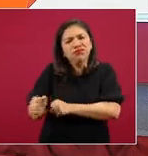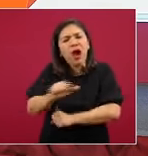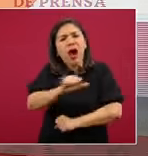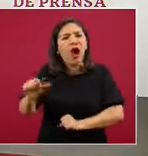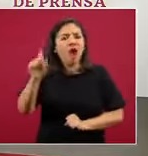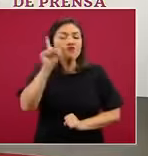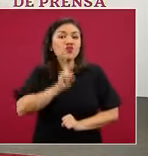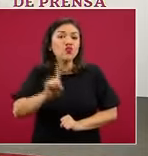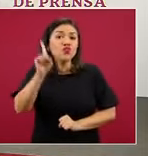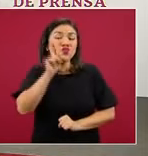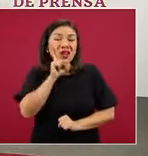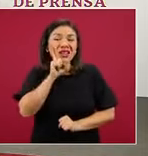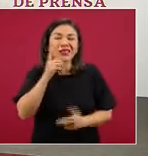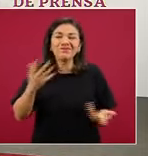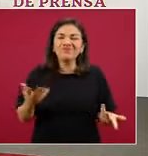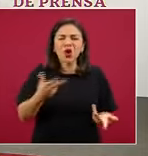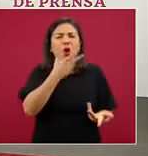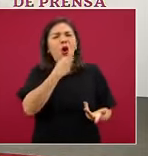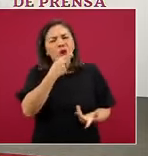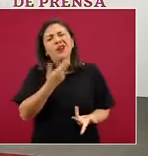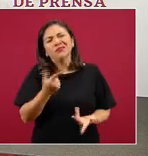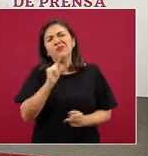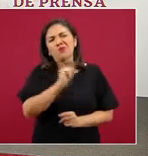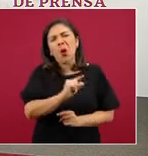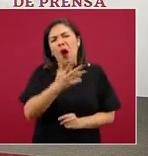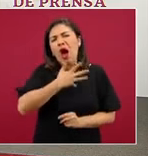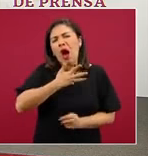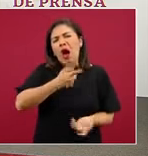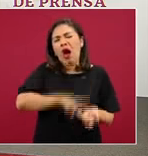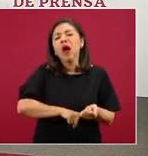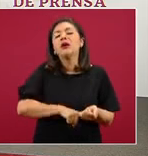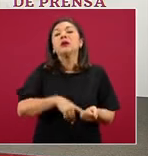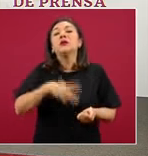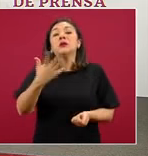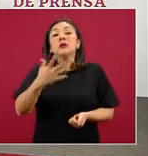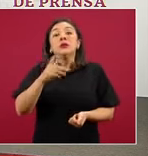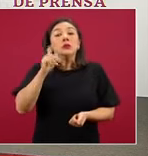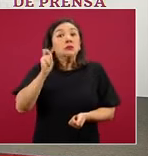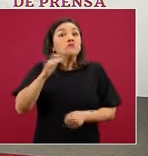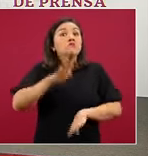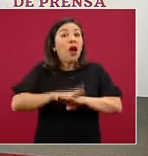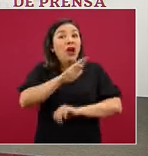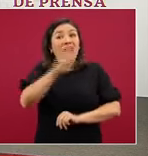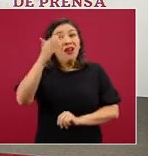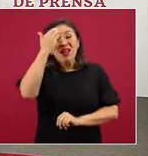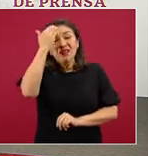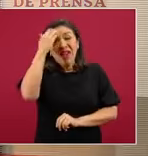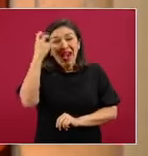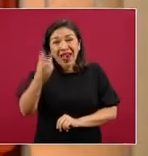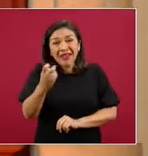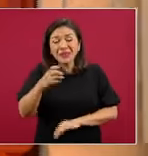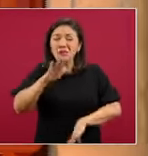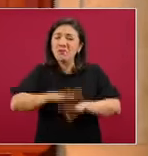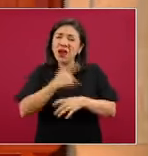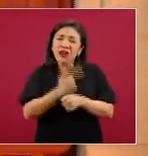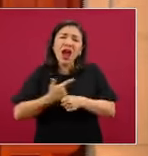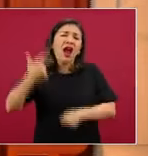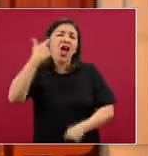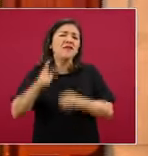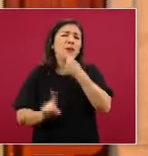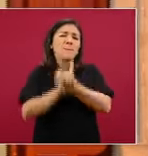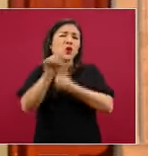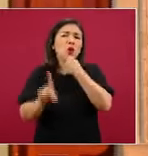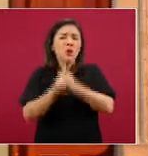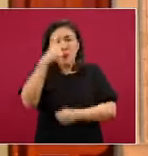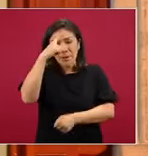las mujeres que a los hombres y que se ha reconocido como uno de los graves problemas